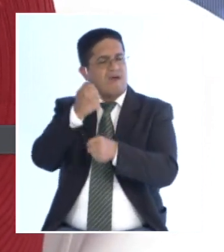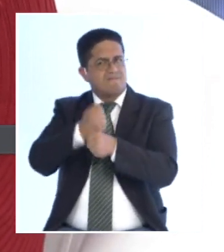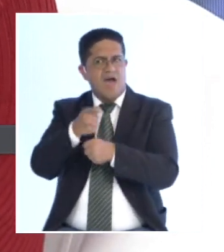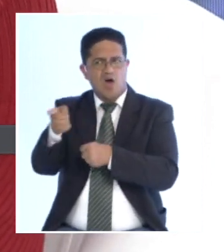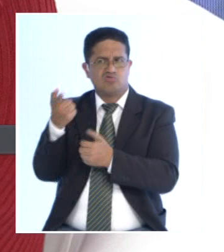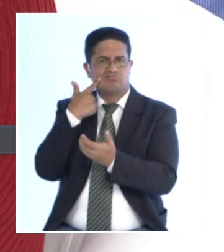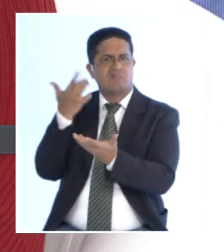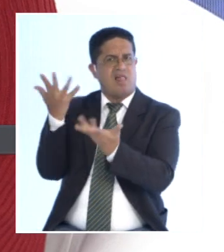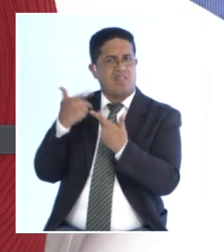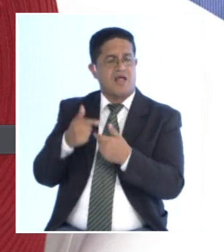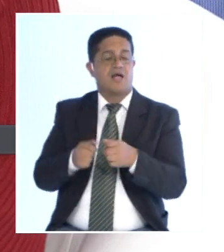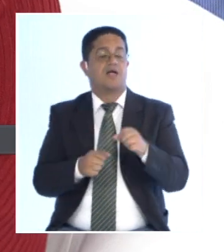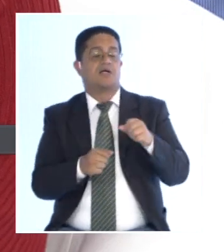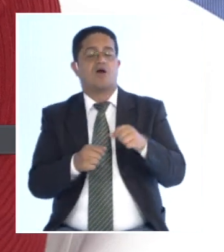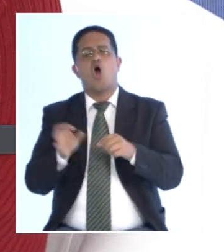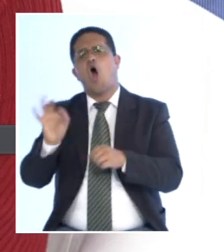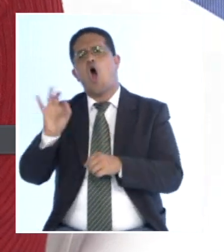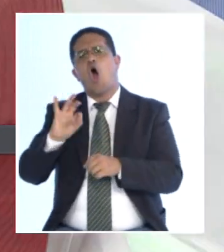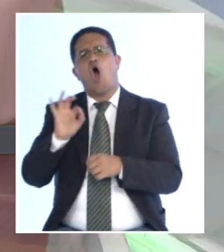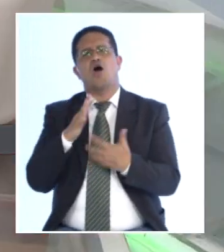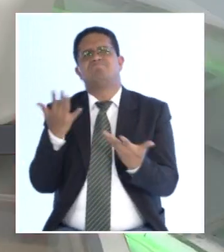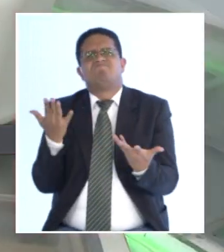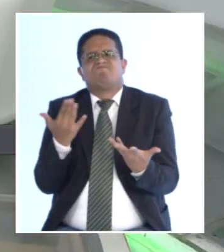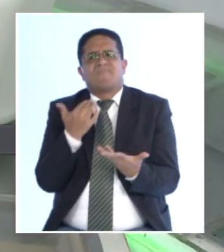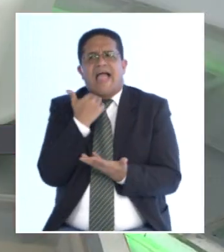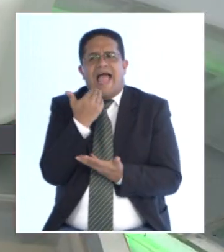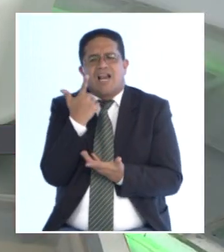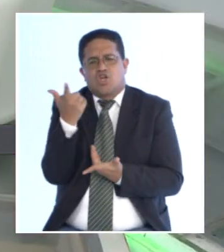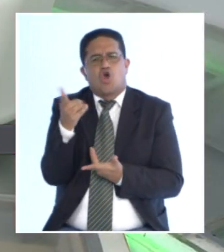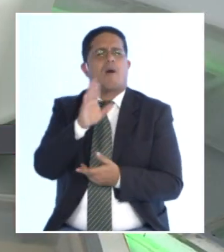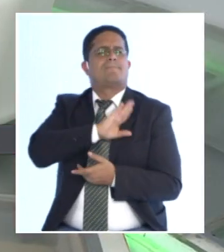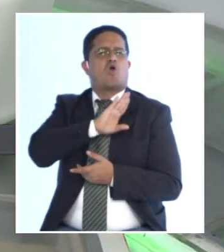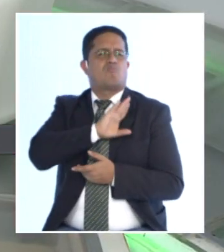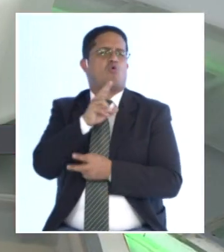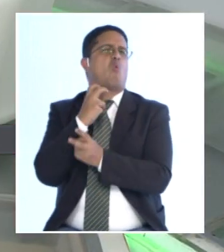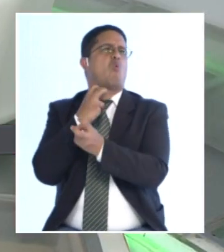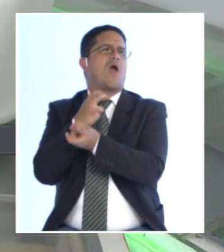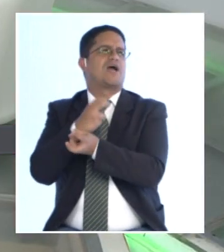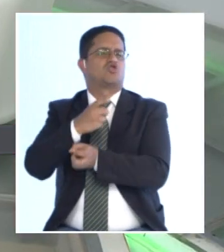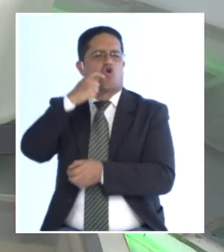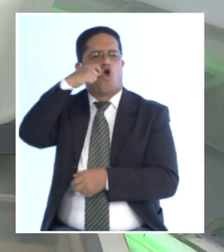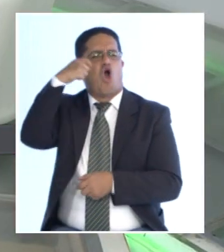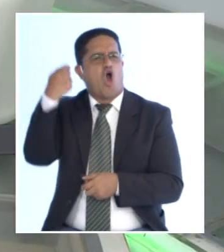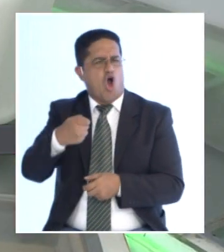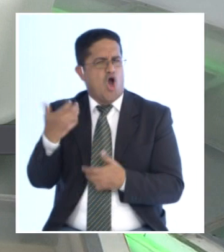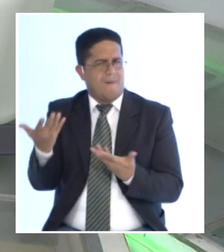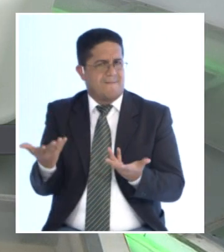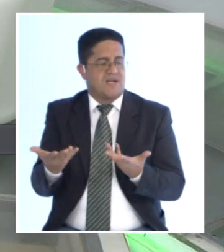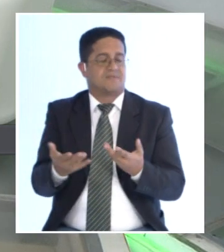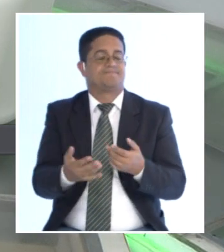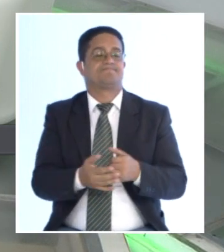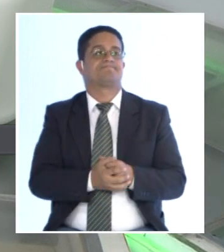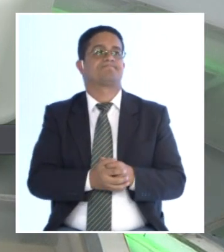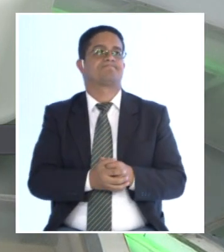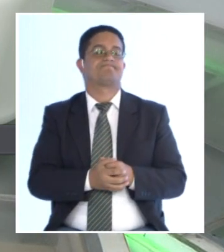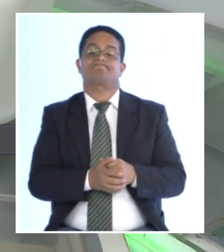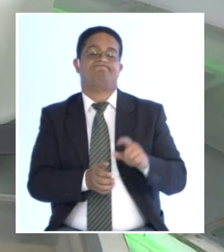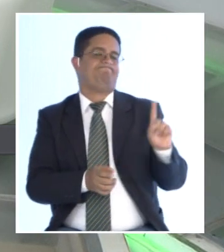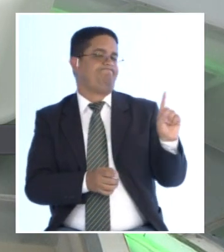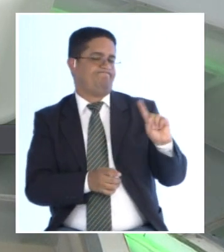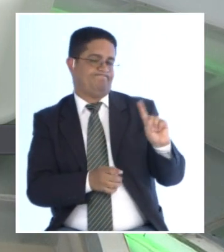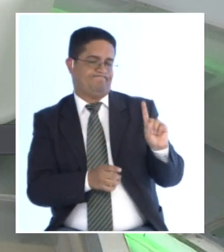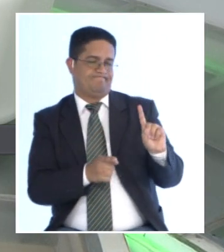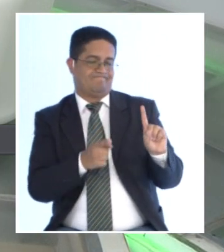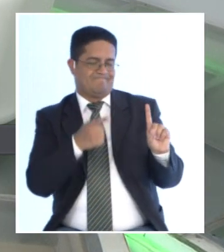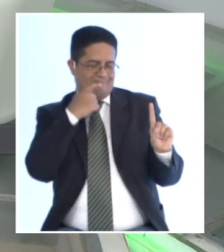hace unos minutos? Sí. ¿O existe algún componente óseo que pueda decir, bueno, tiene mayor predisposición por esto? No es tanto